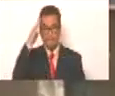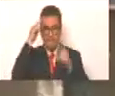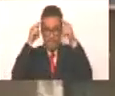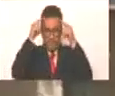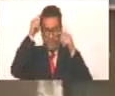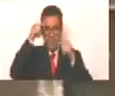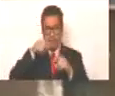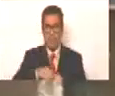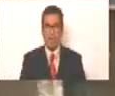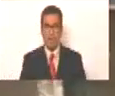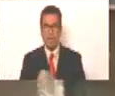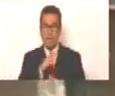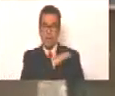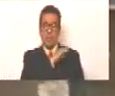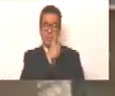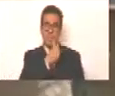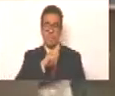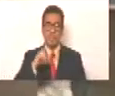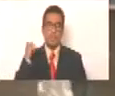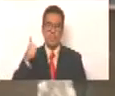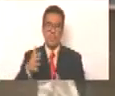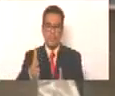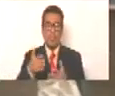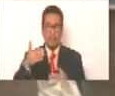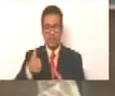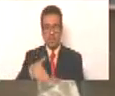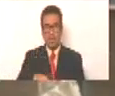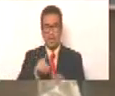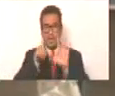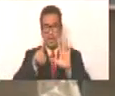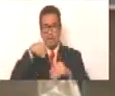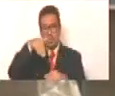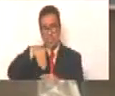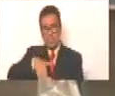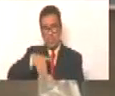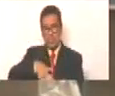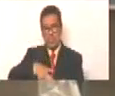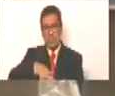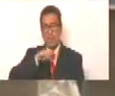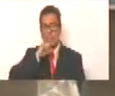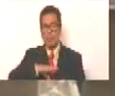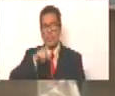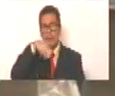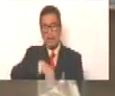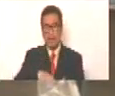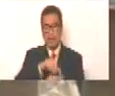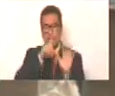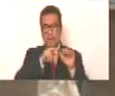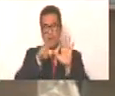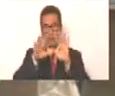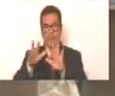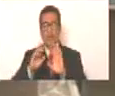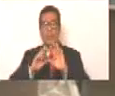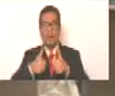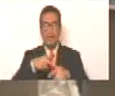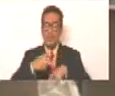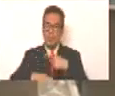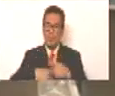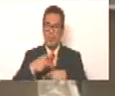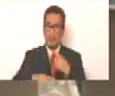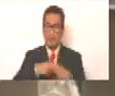Hugo Chávez Frías ganó los comicios del 6 de diciembre de 1998, iniciando el proceso